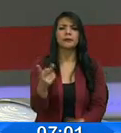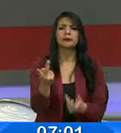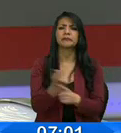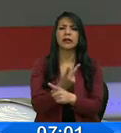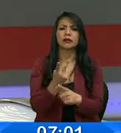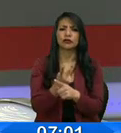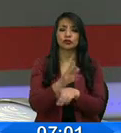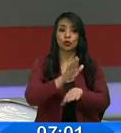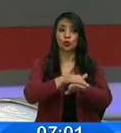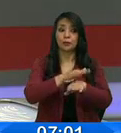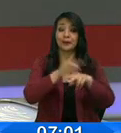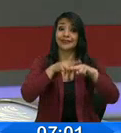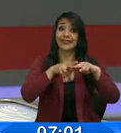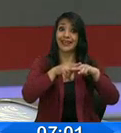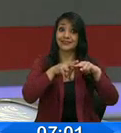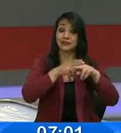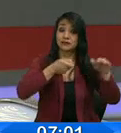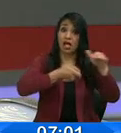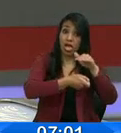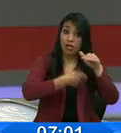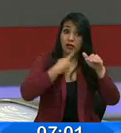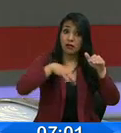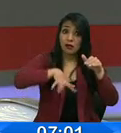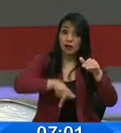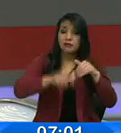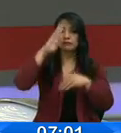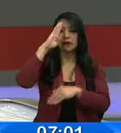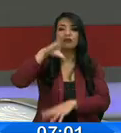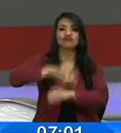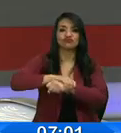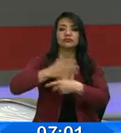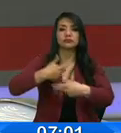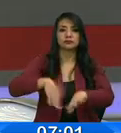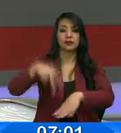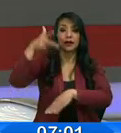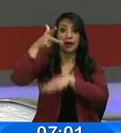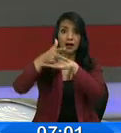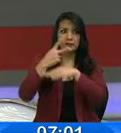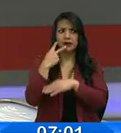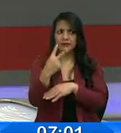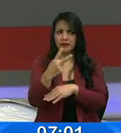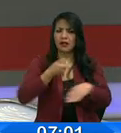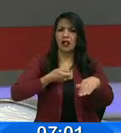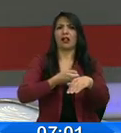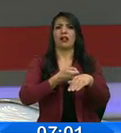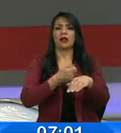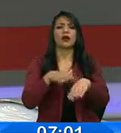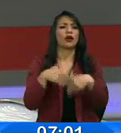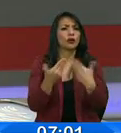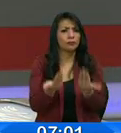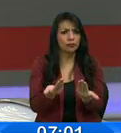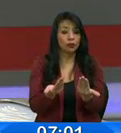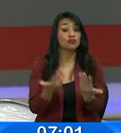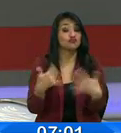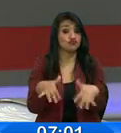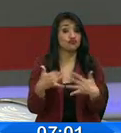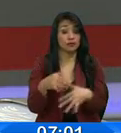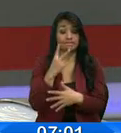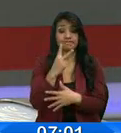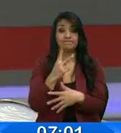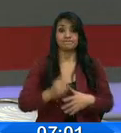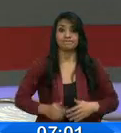asaltos a taxistas. Fue detenido por la policía. Las cámaras de seguridad registraron la violencia que usa para evitar ser capturado.